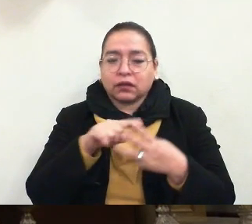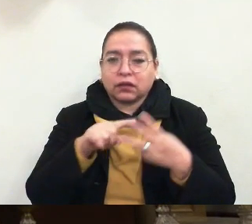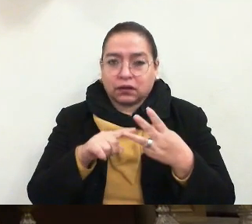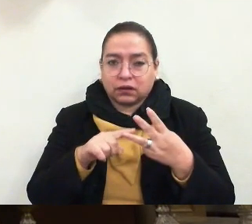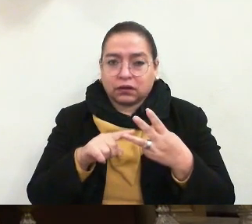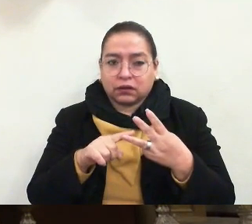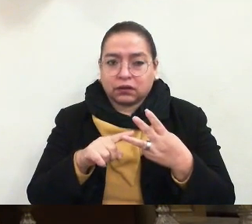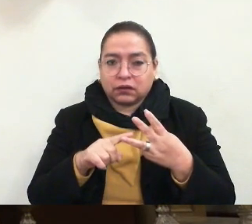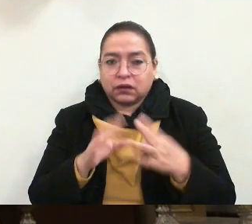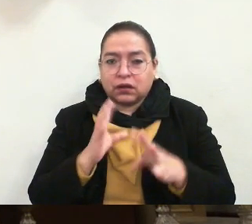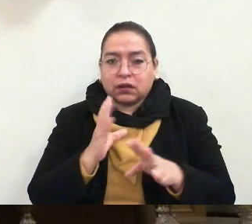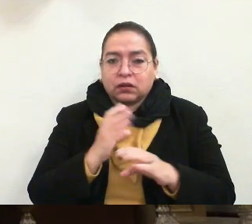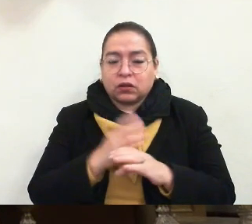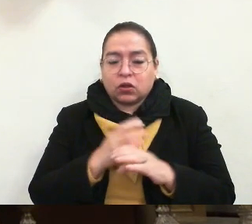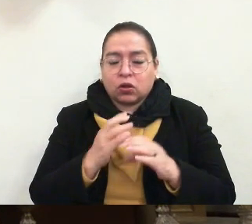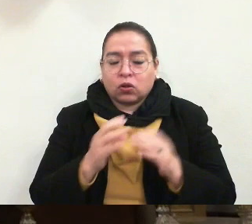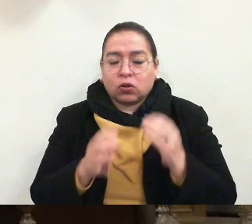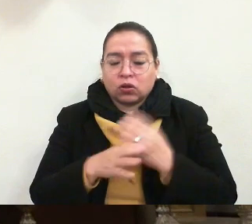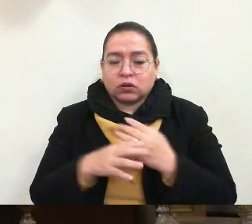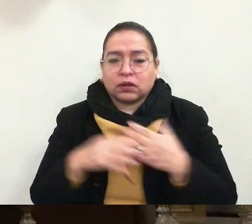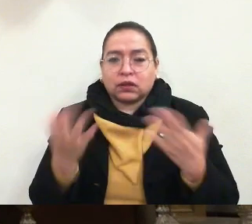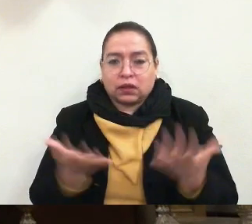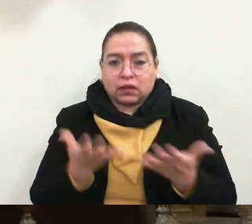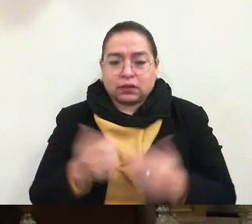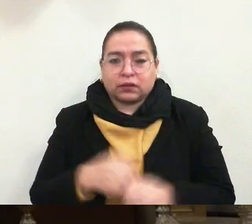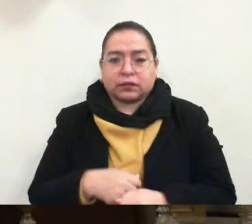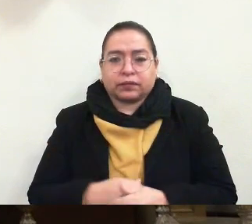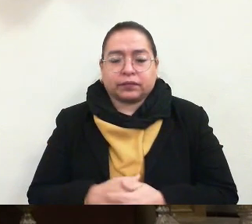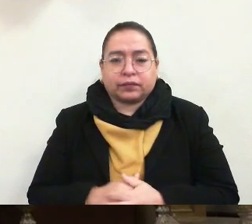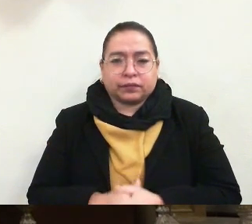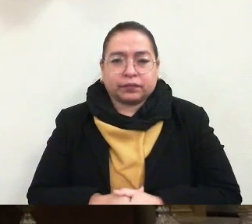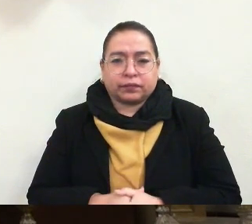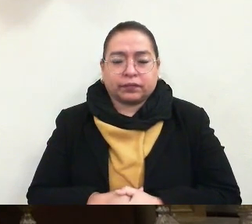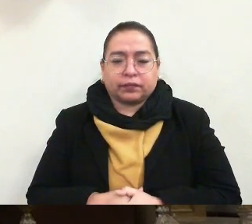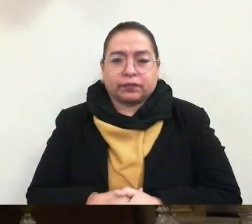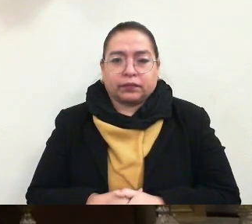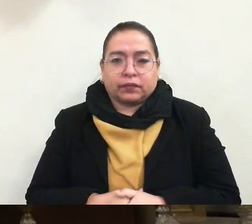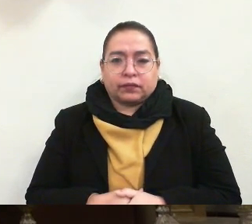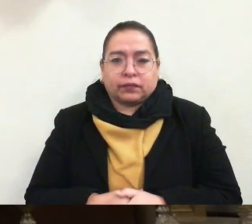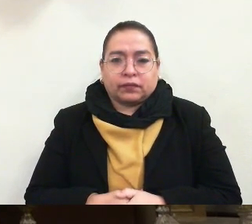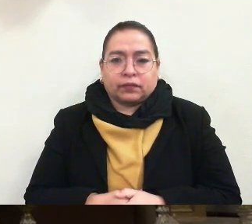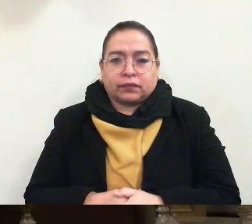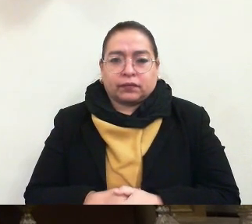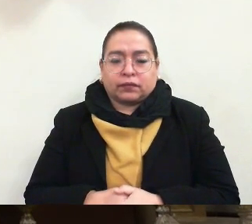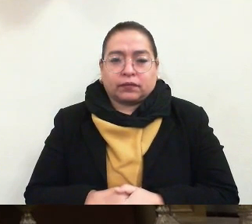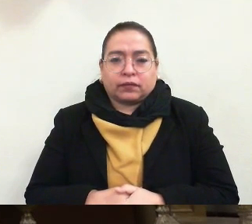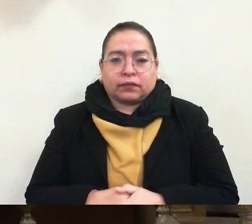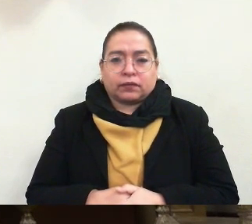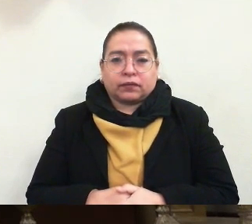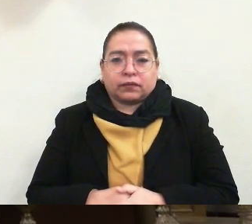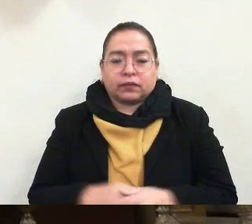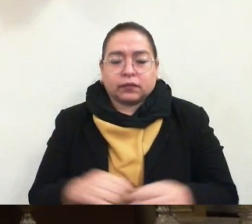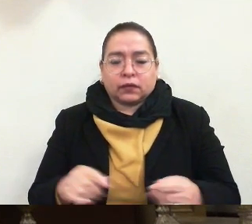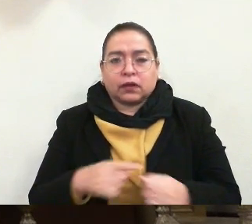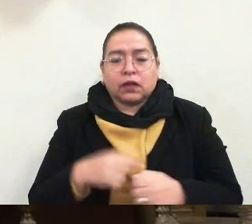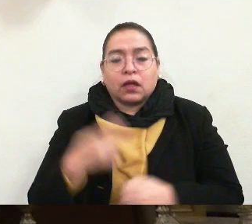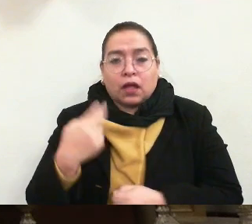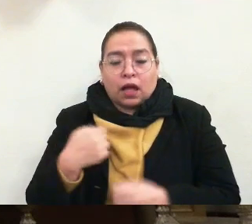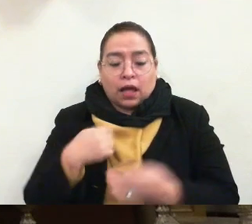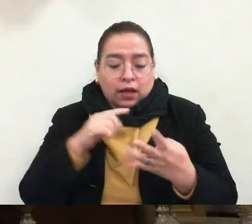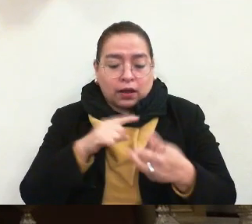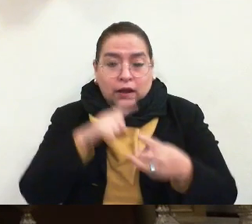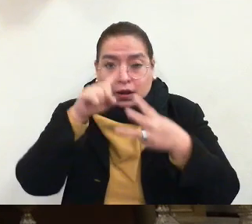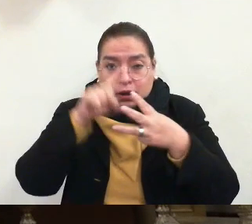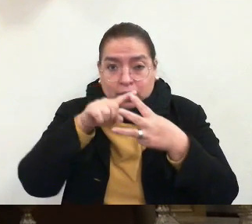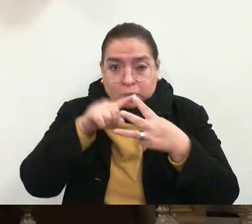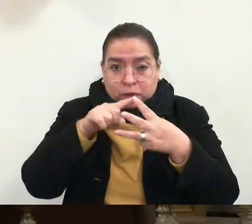que hay que cumplir. La primera, La escucha de la palabra y la